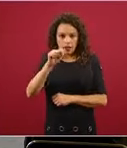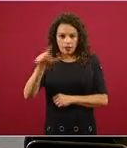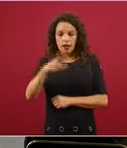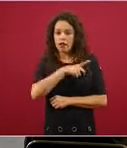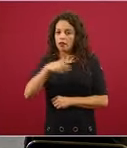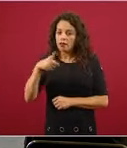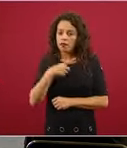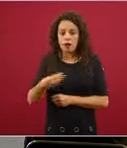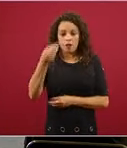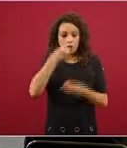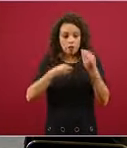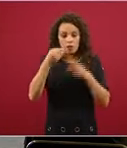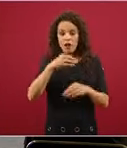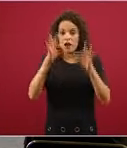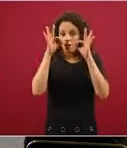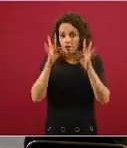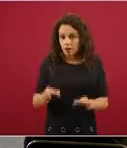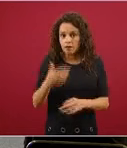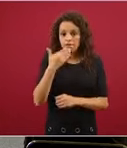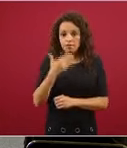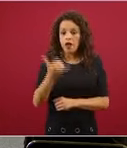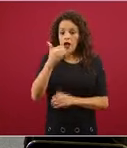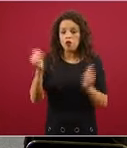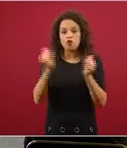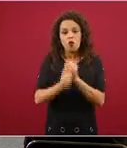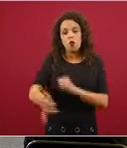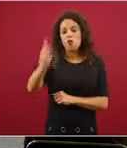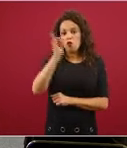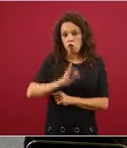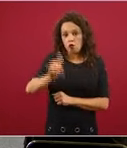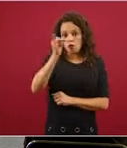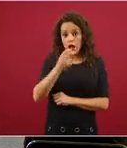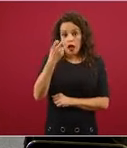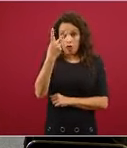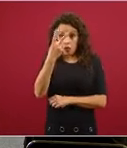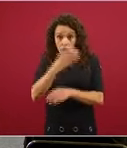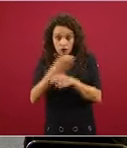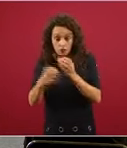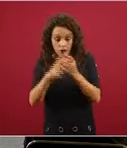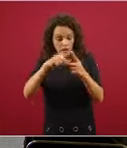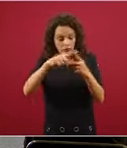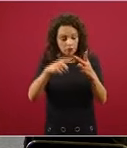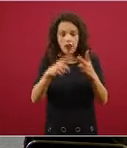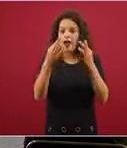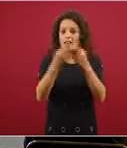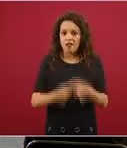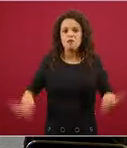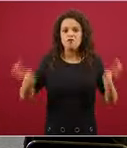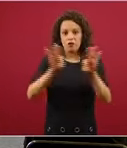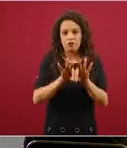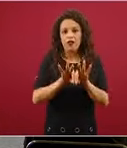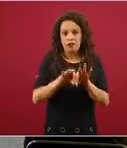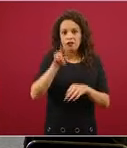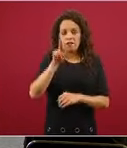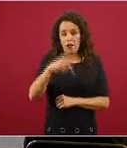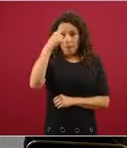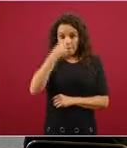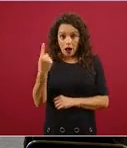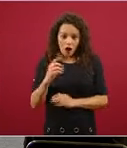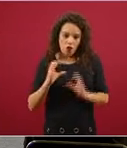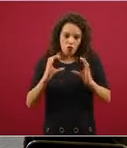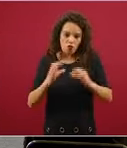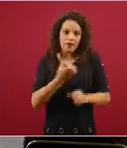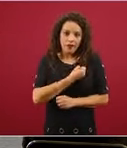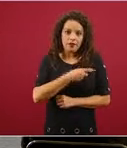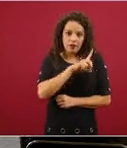bien alimentado son dos elementos importantísimos para mantener la salud. Si